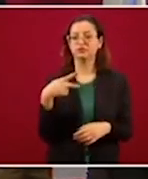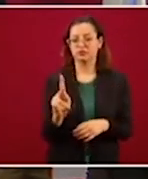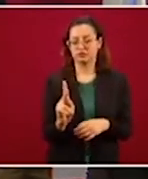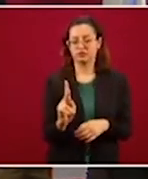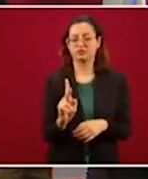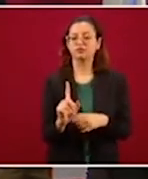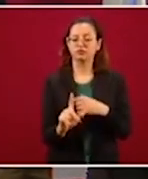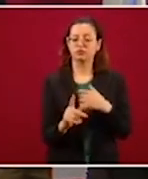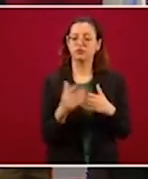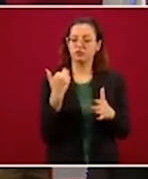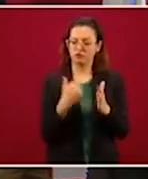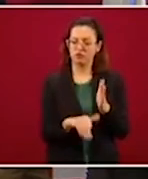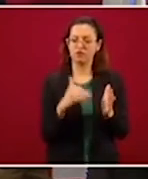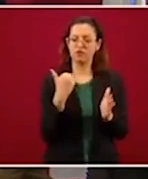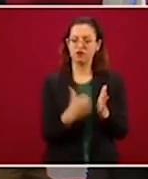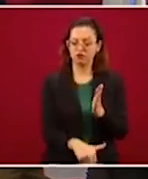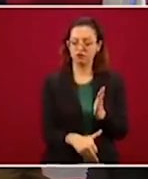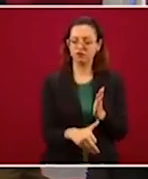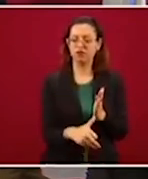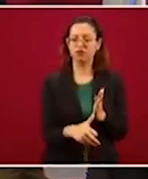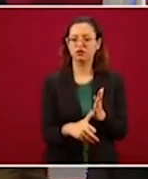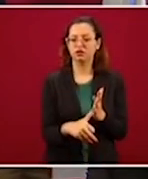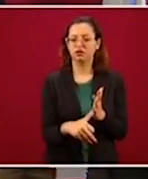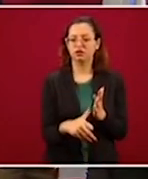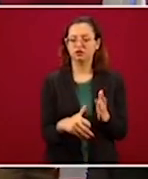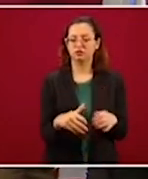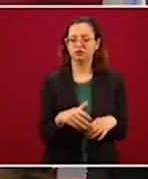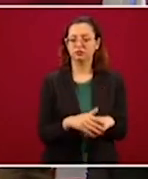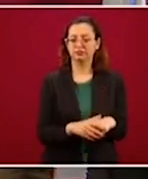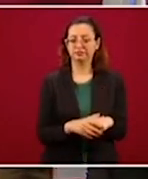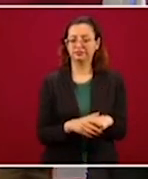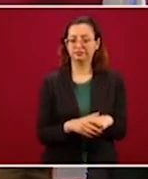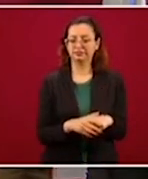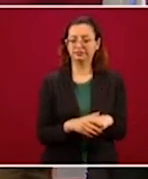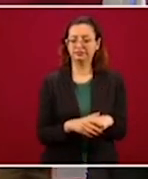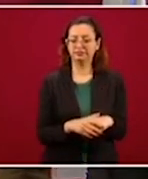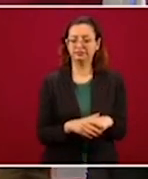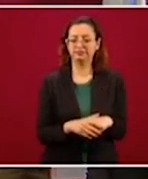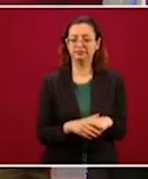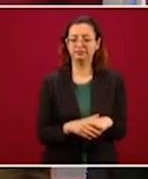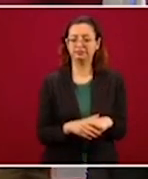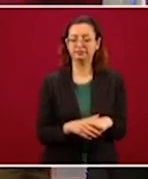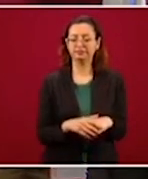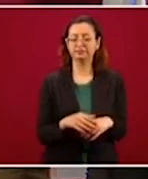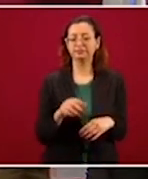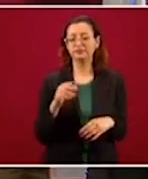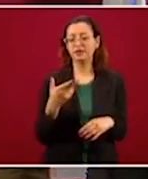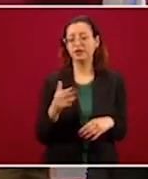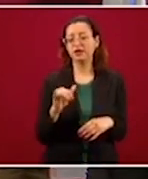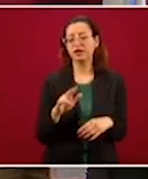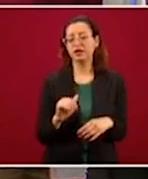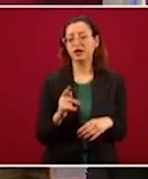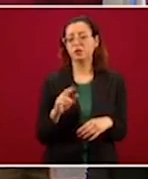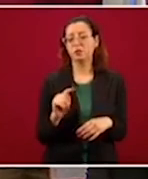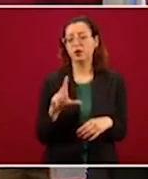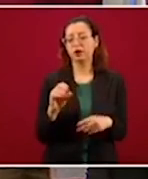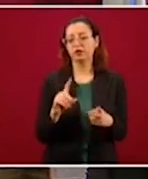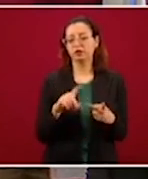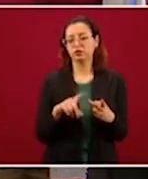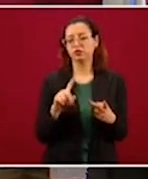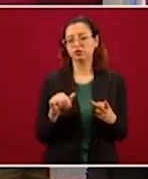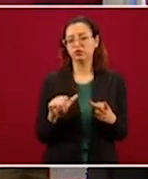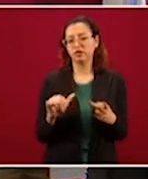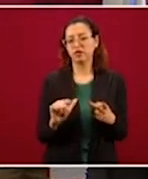mucho por hacer el homicidio se centra en irapuato celaya y salamanca aquí están